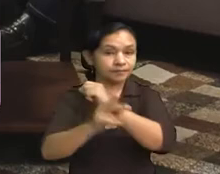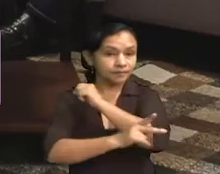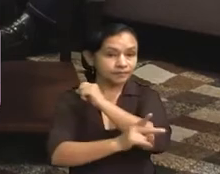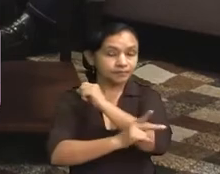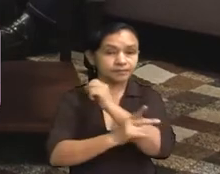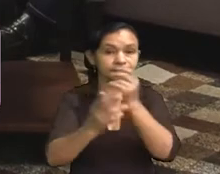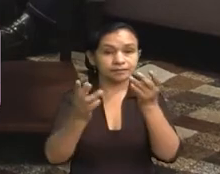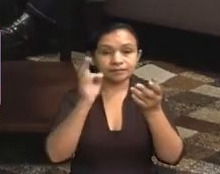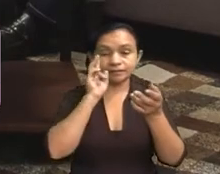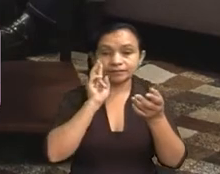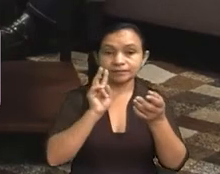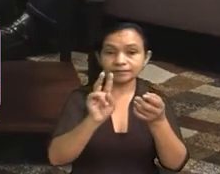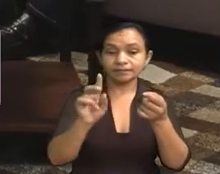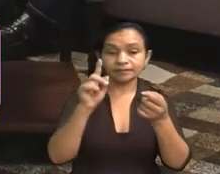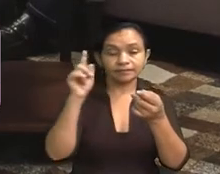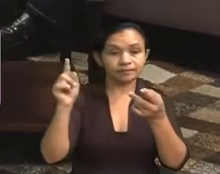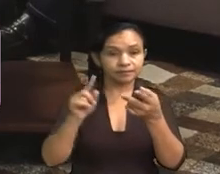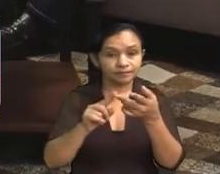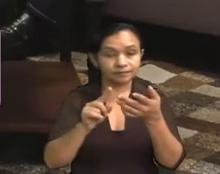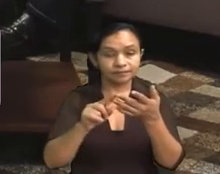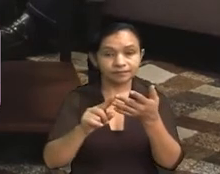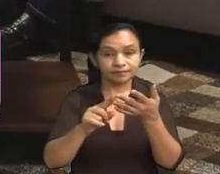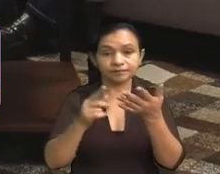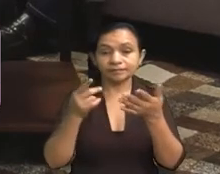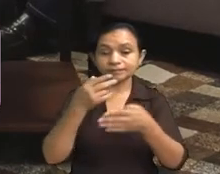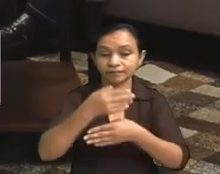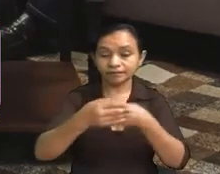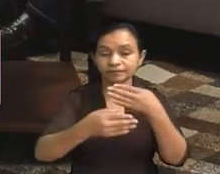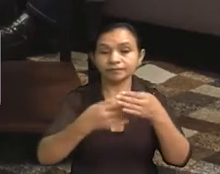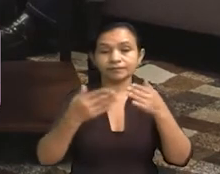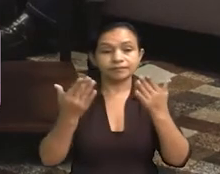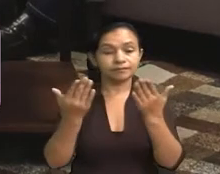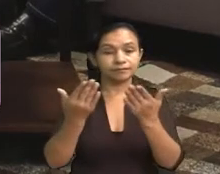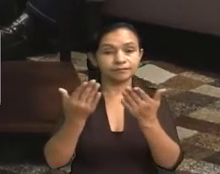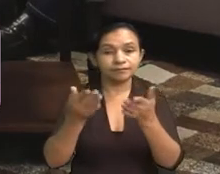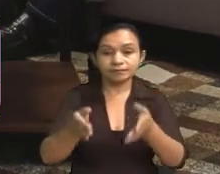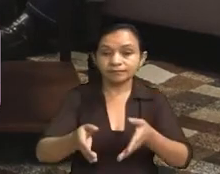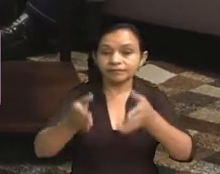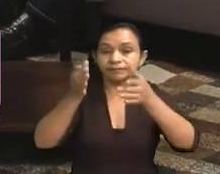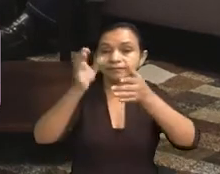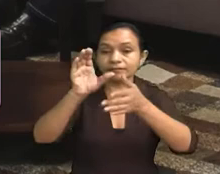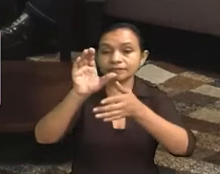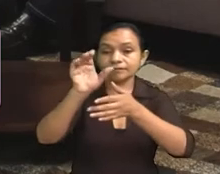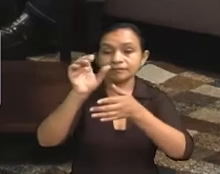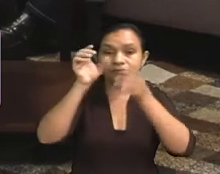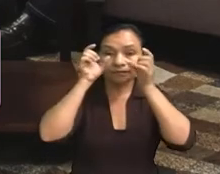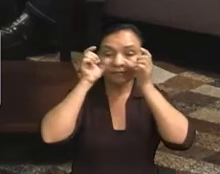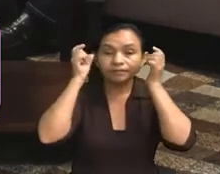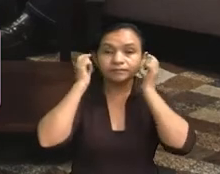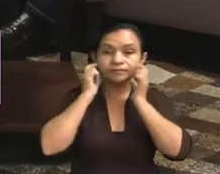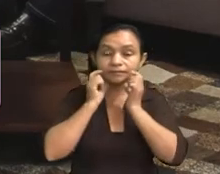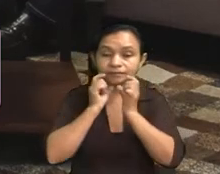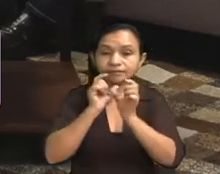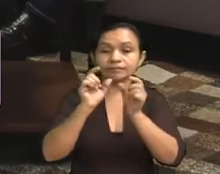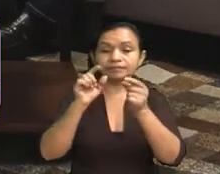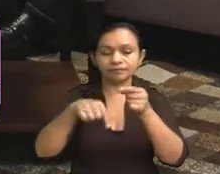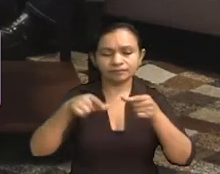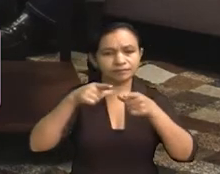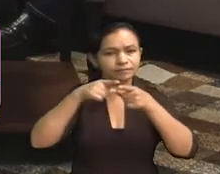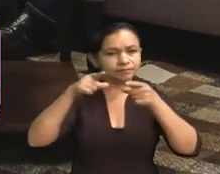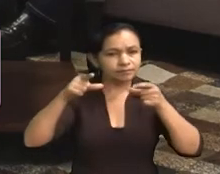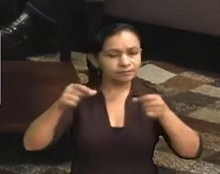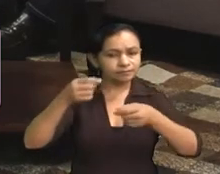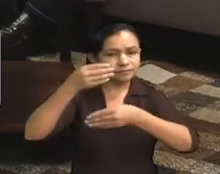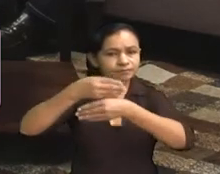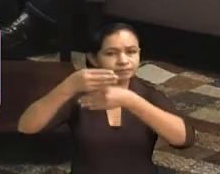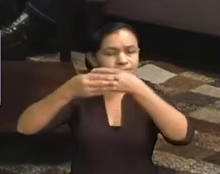previsto los sistemas de la construcción de subestaciones, la Carlos Fonseca, aquí en Managua,